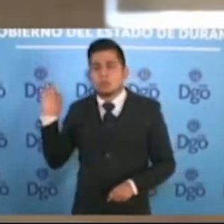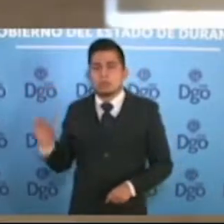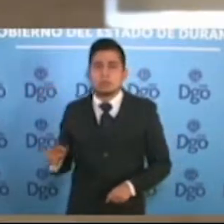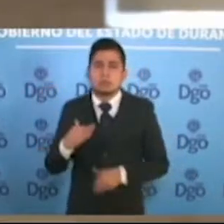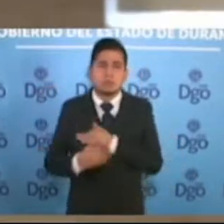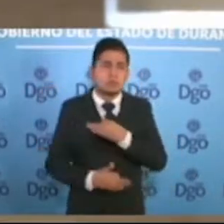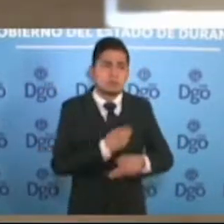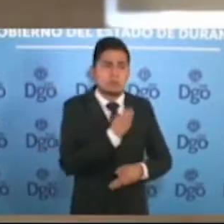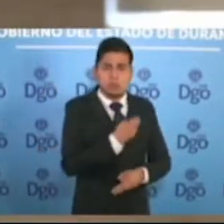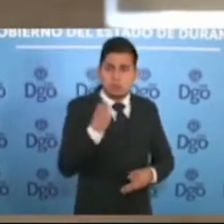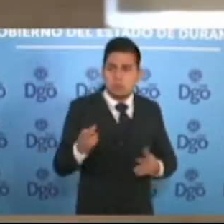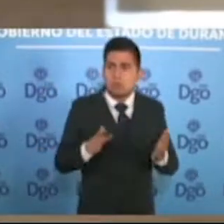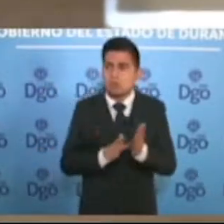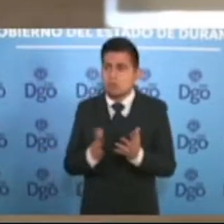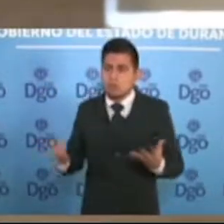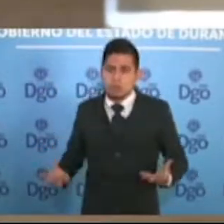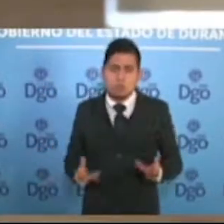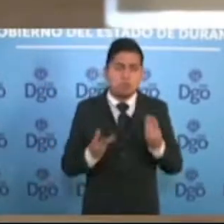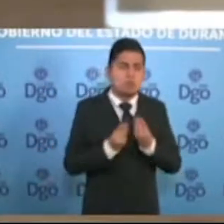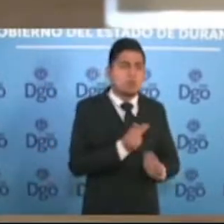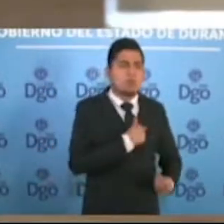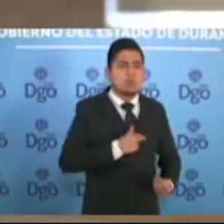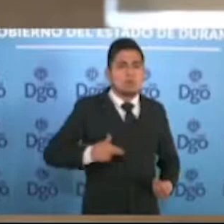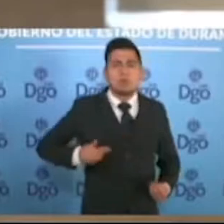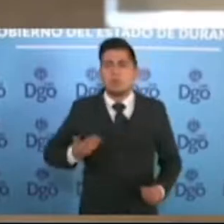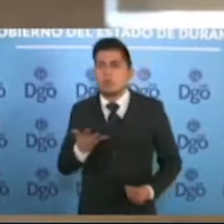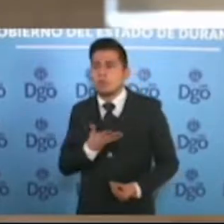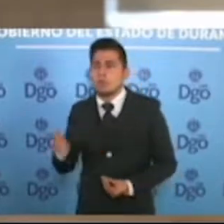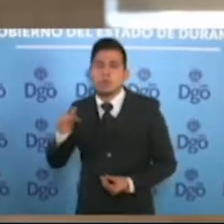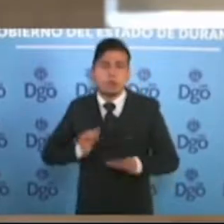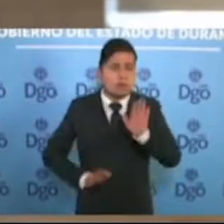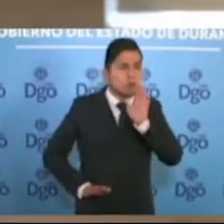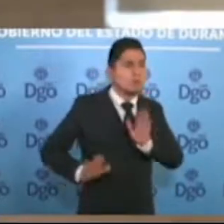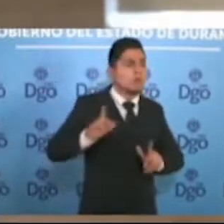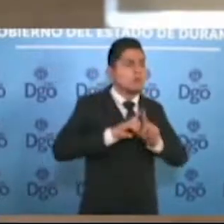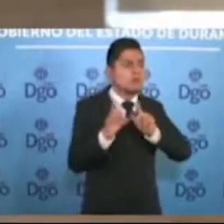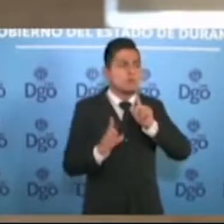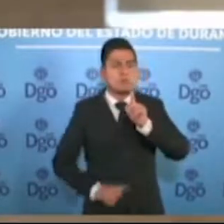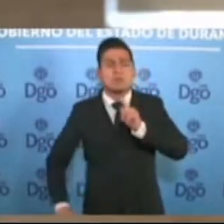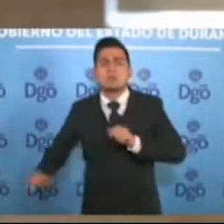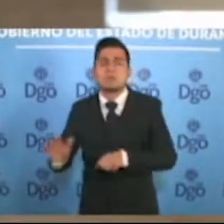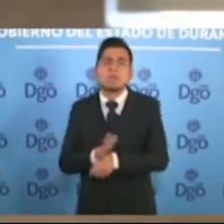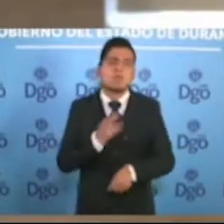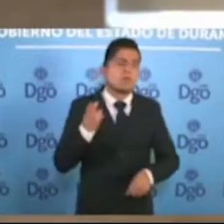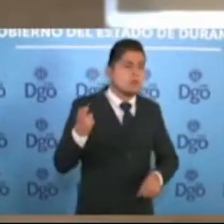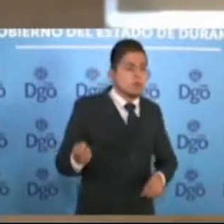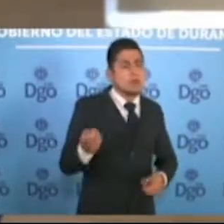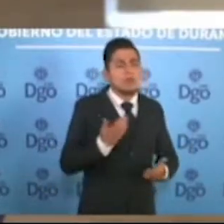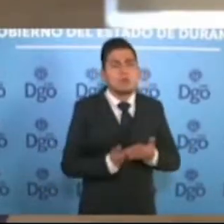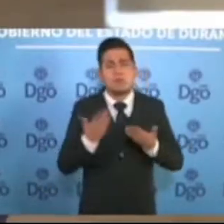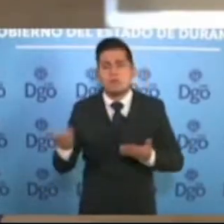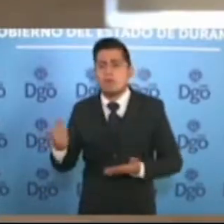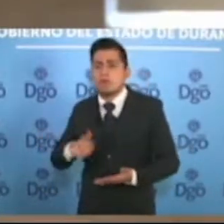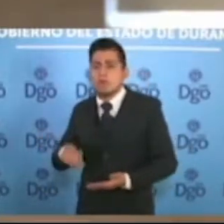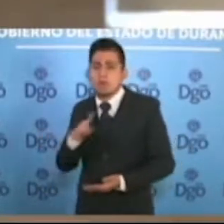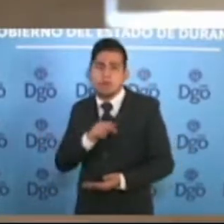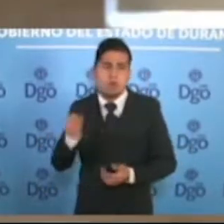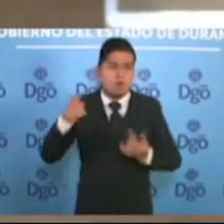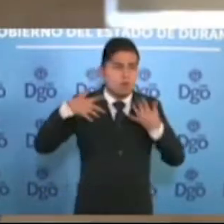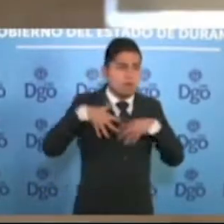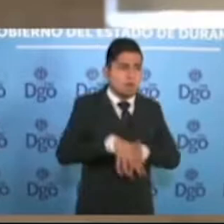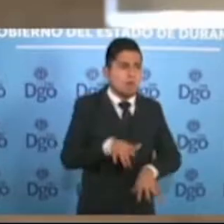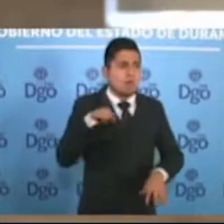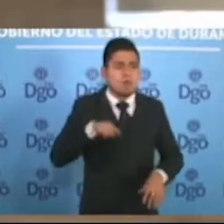los ingresos que corresponden a participaciones federales. Por eso, desde nuestra incorporación a la